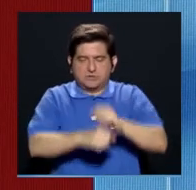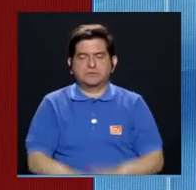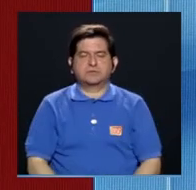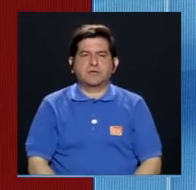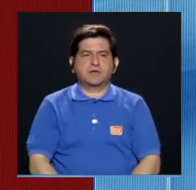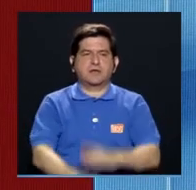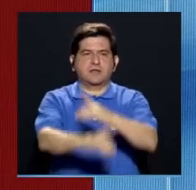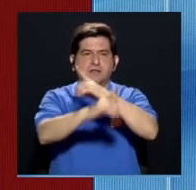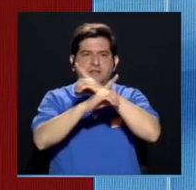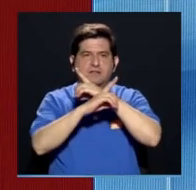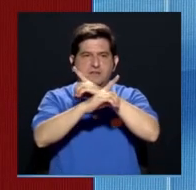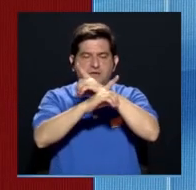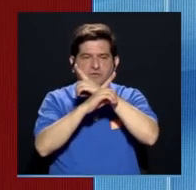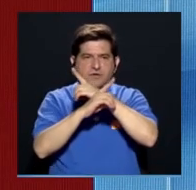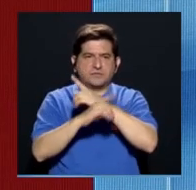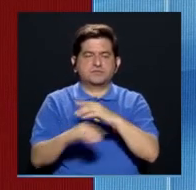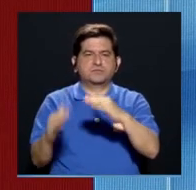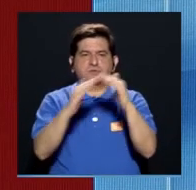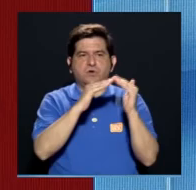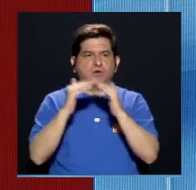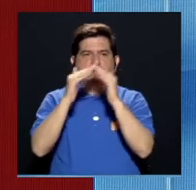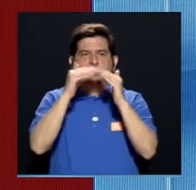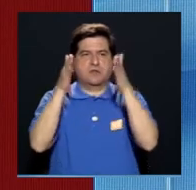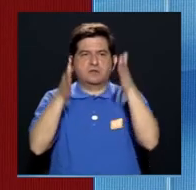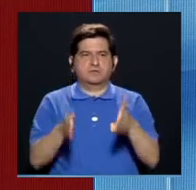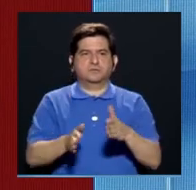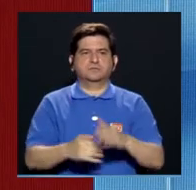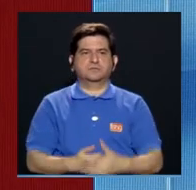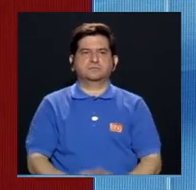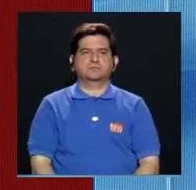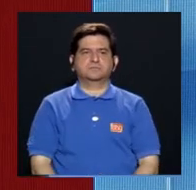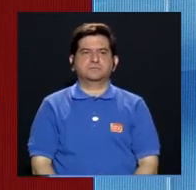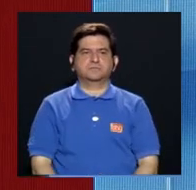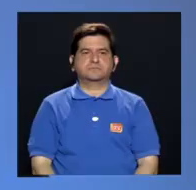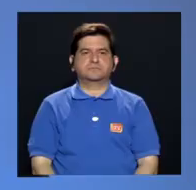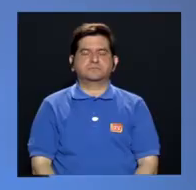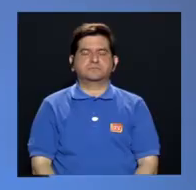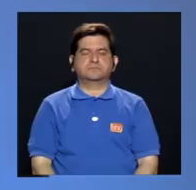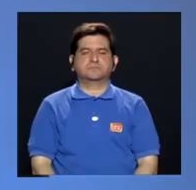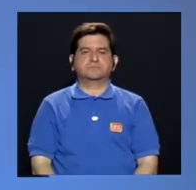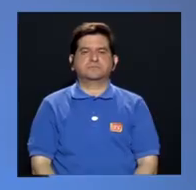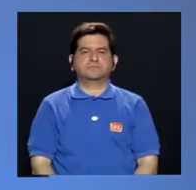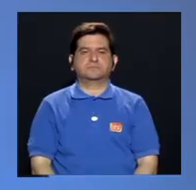por la Defensoría de los Habitantes.